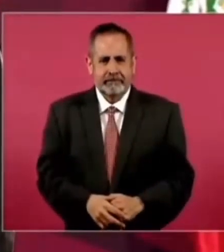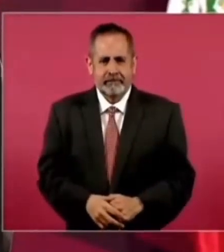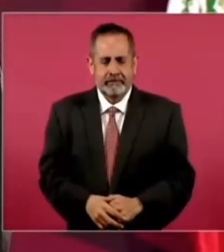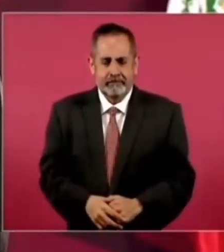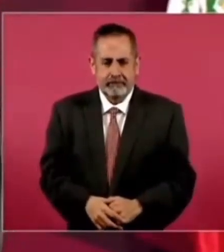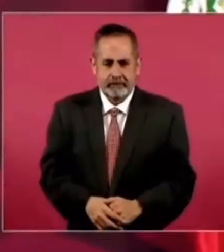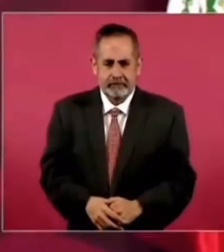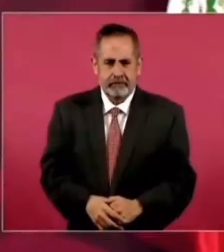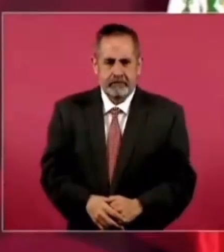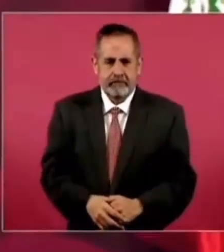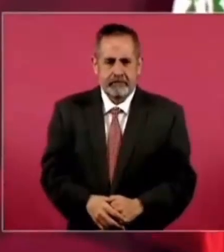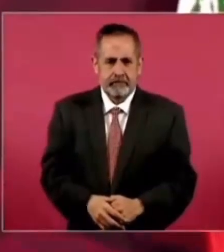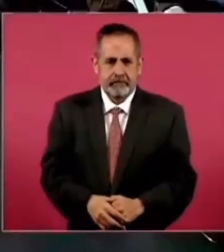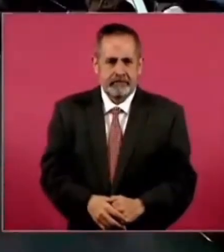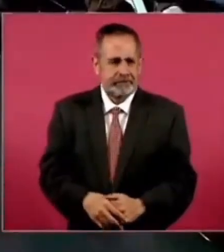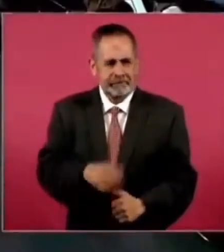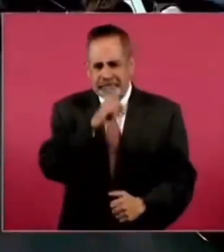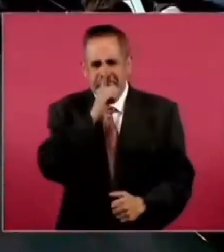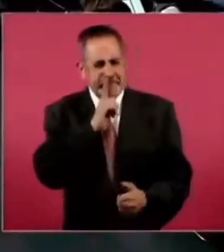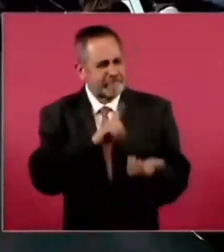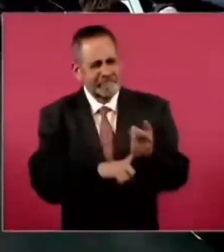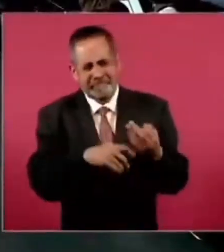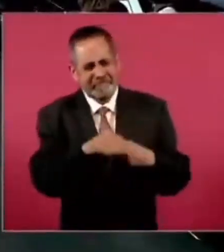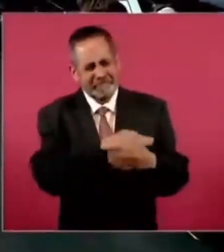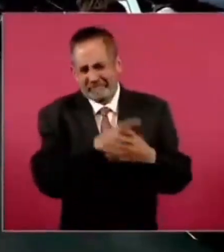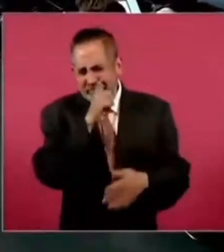O sea, mentira.